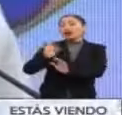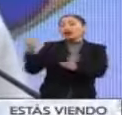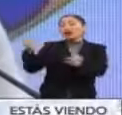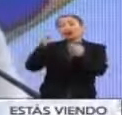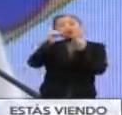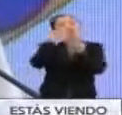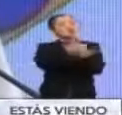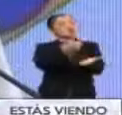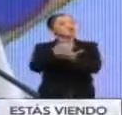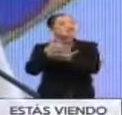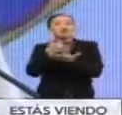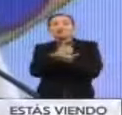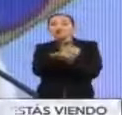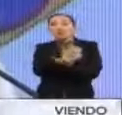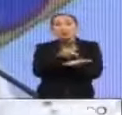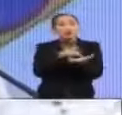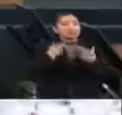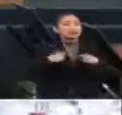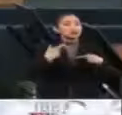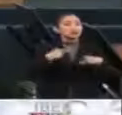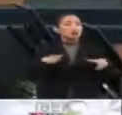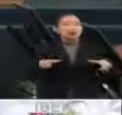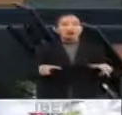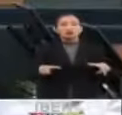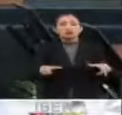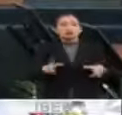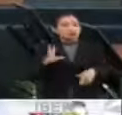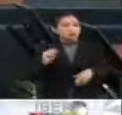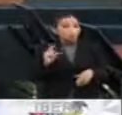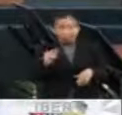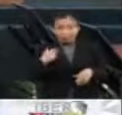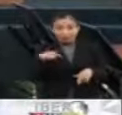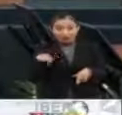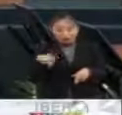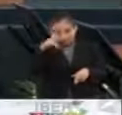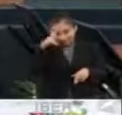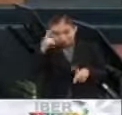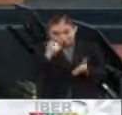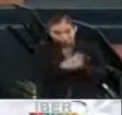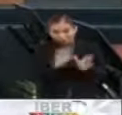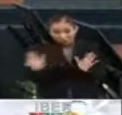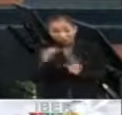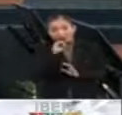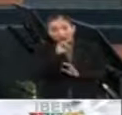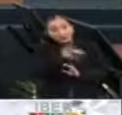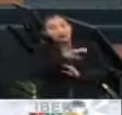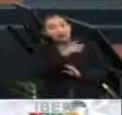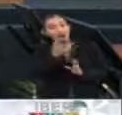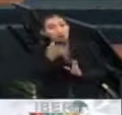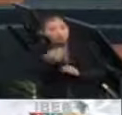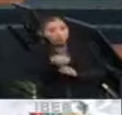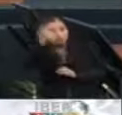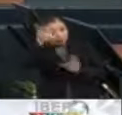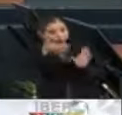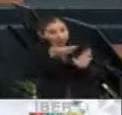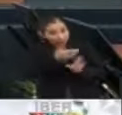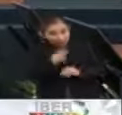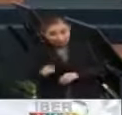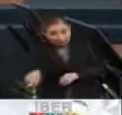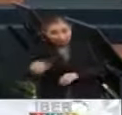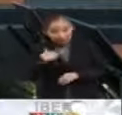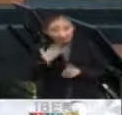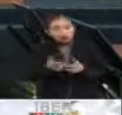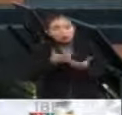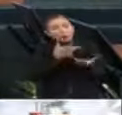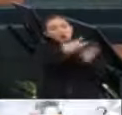se dedican a estas labores de apoyo a la seguridad pública. Y no solamente no es así, sino tampoco fueron las primeras. Es decir, es